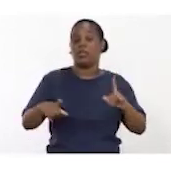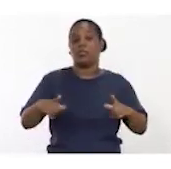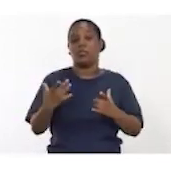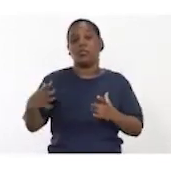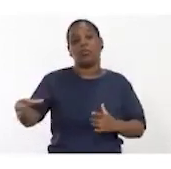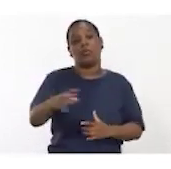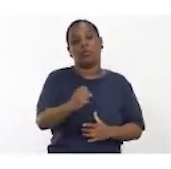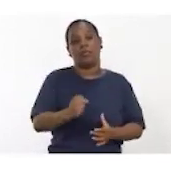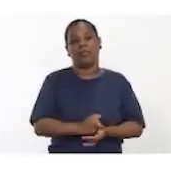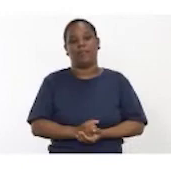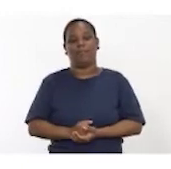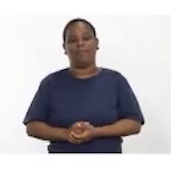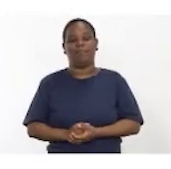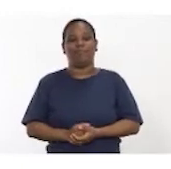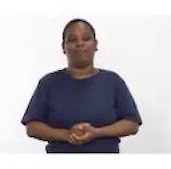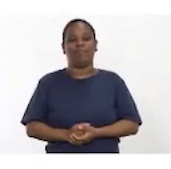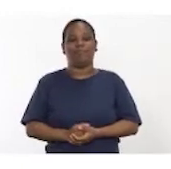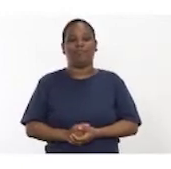cumple completa.